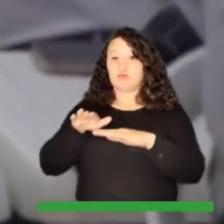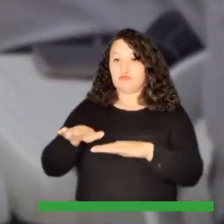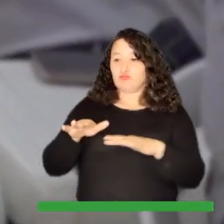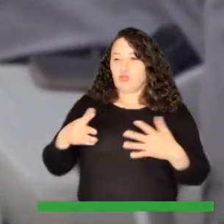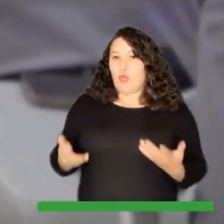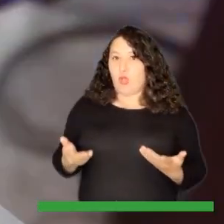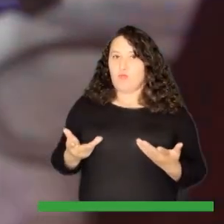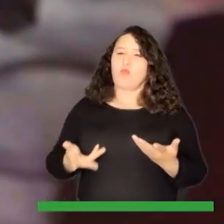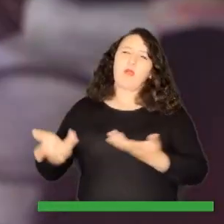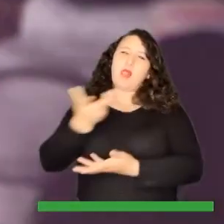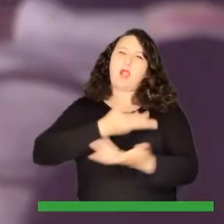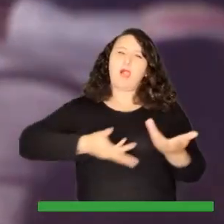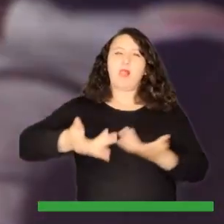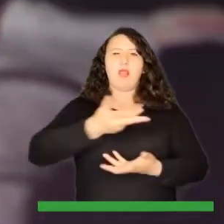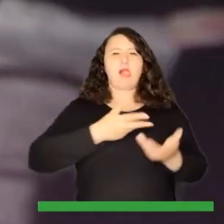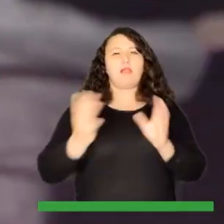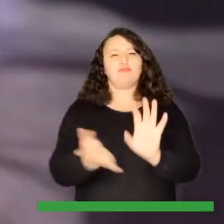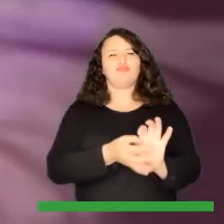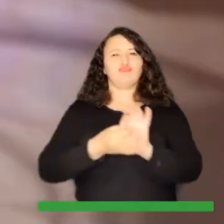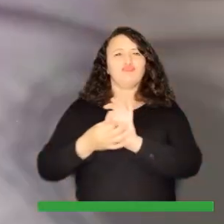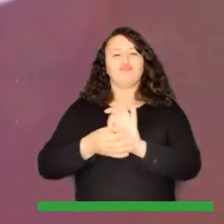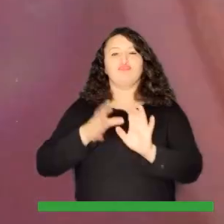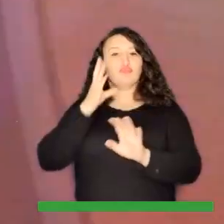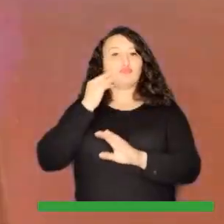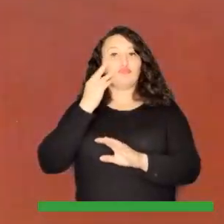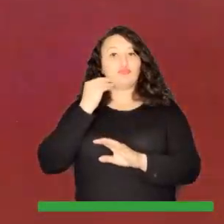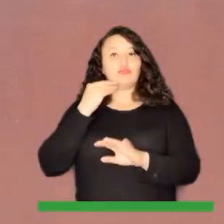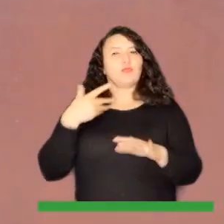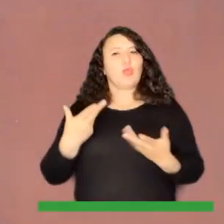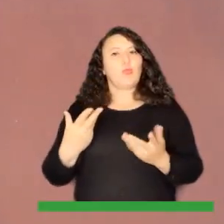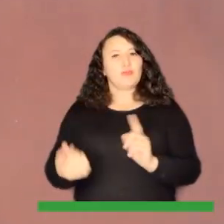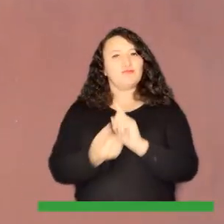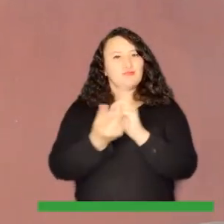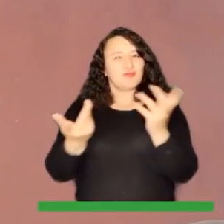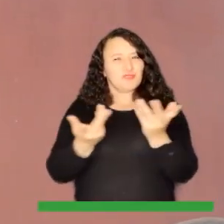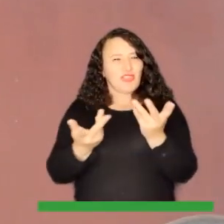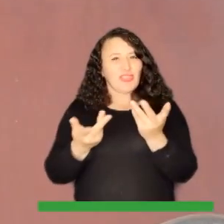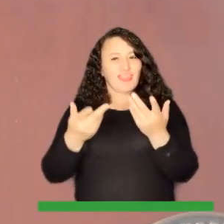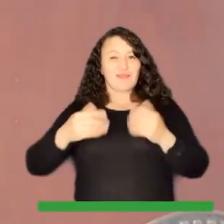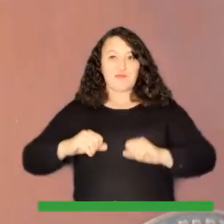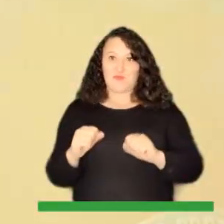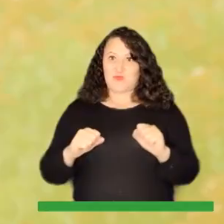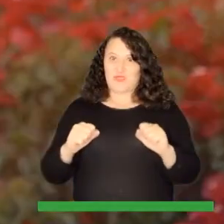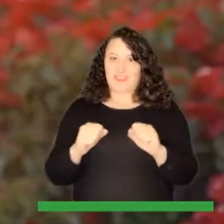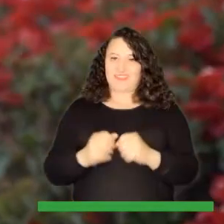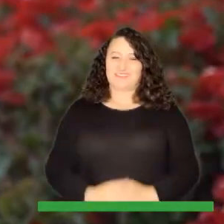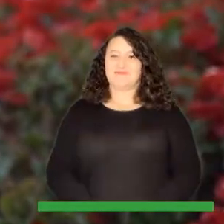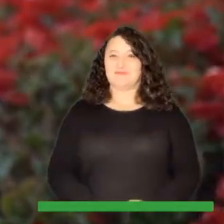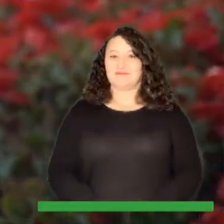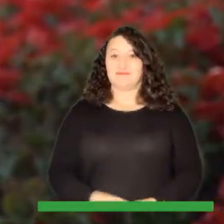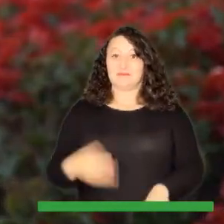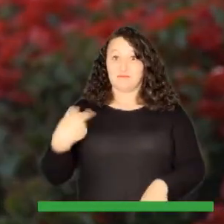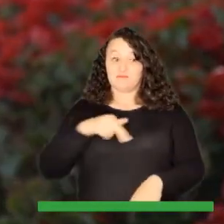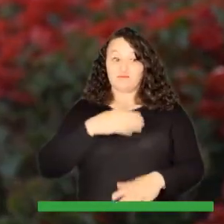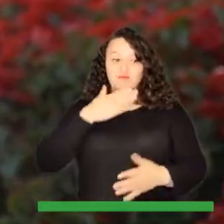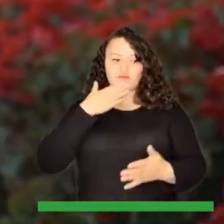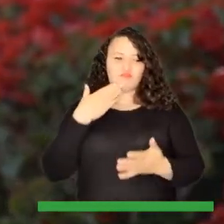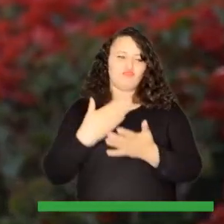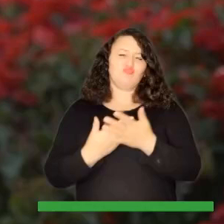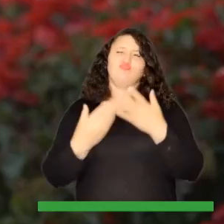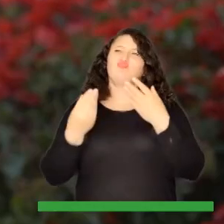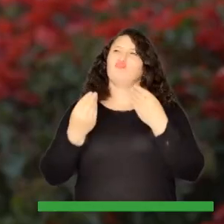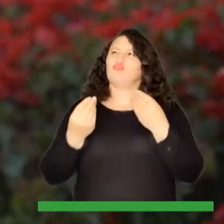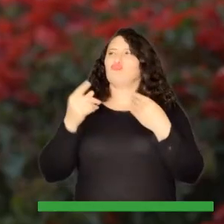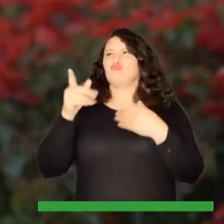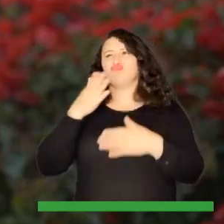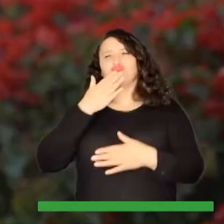instituciones se unieron para compartir conocimientos y experiencias, un encuentro que empezó en Bogotá. Estamos muy agradecidos